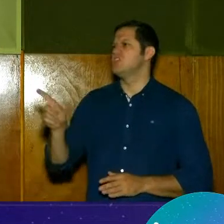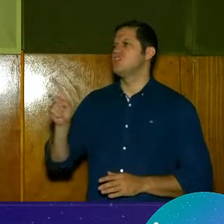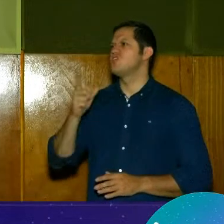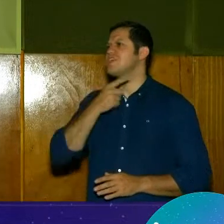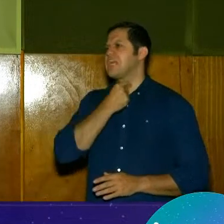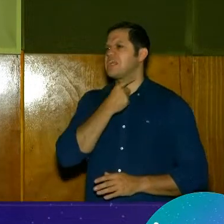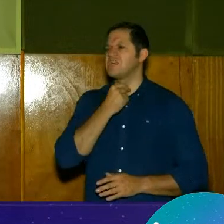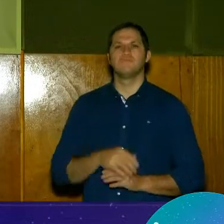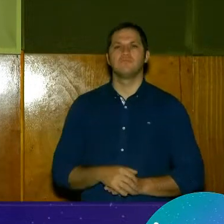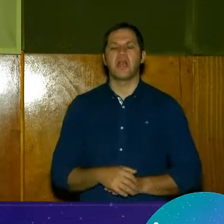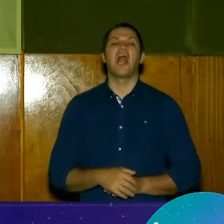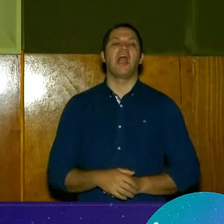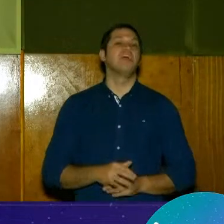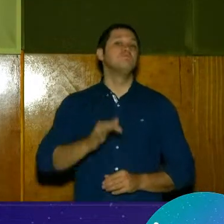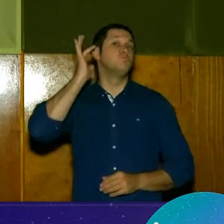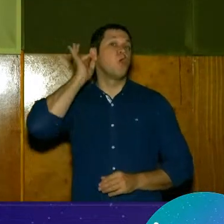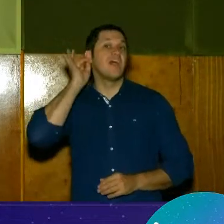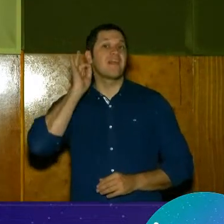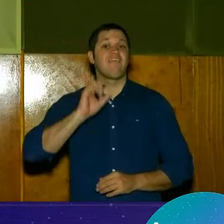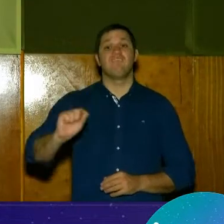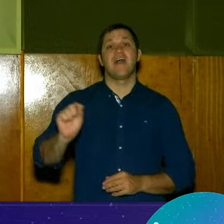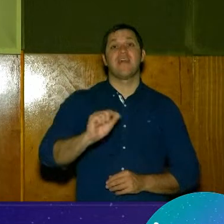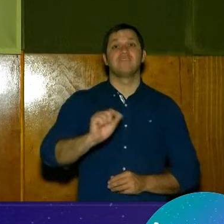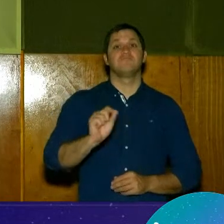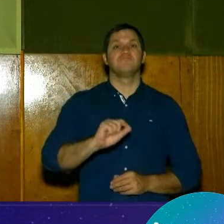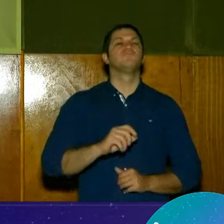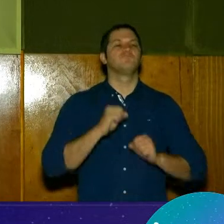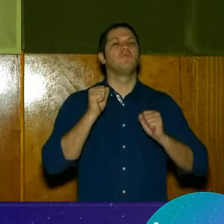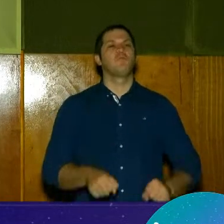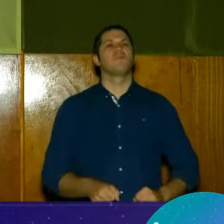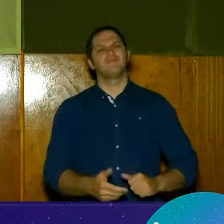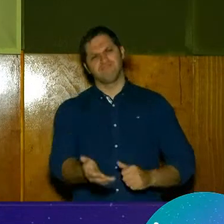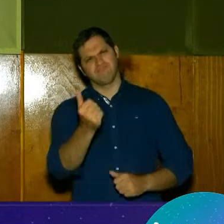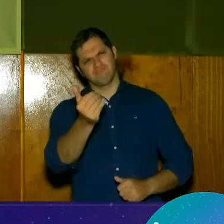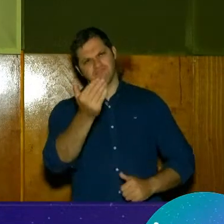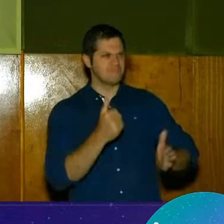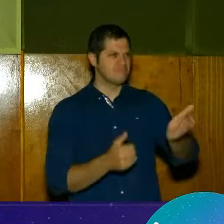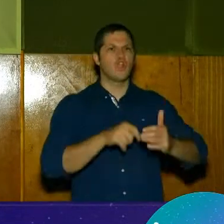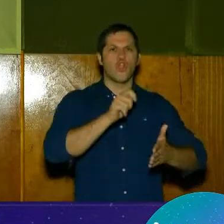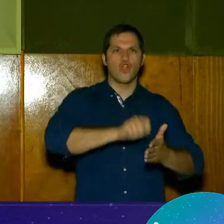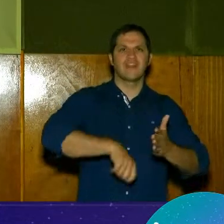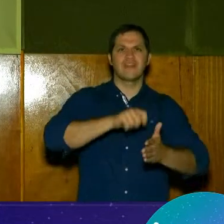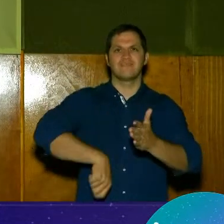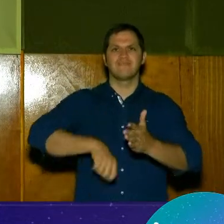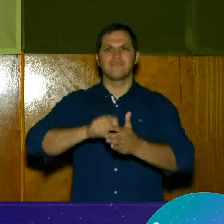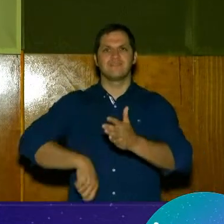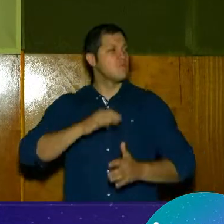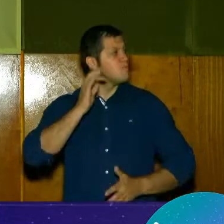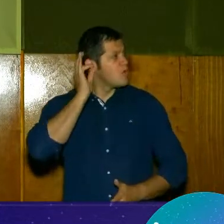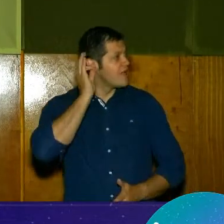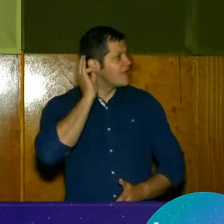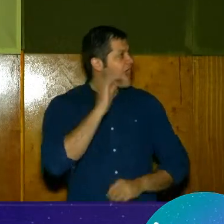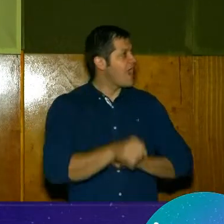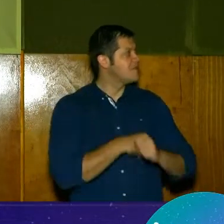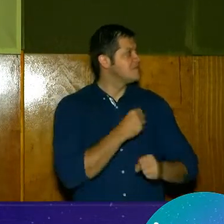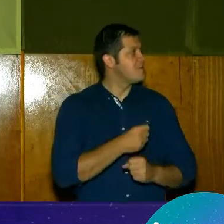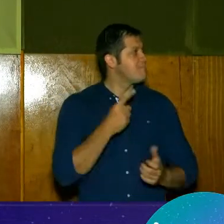más bajo o un montón de hombres que además no quieren hacer el trabajo bueno un grupo de mujeres